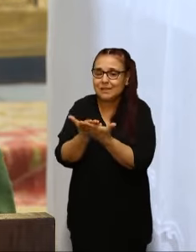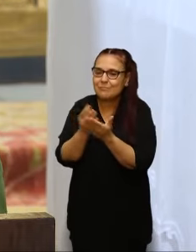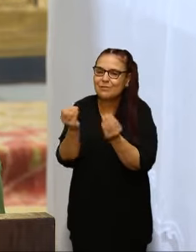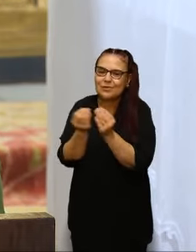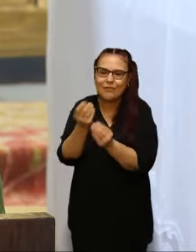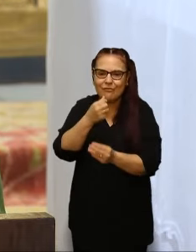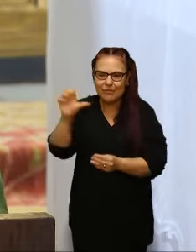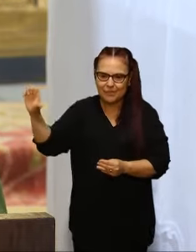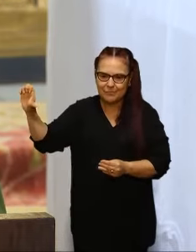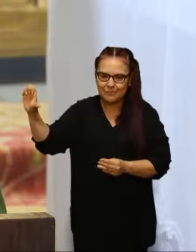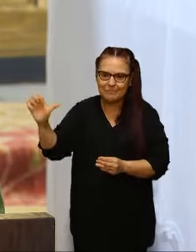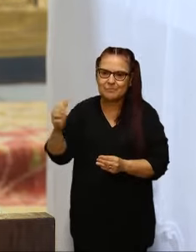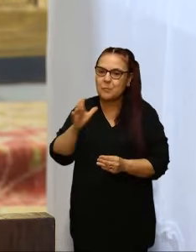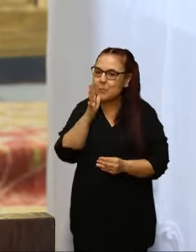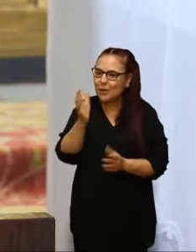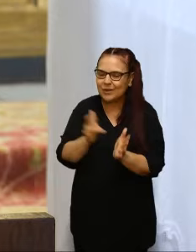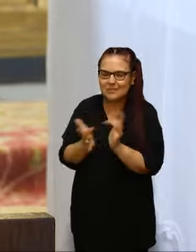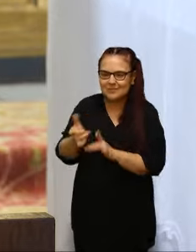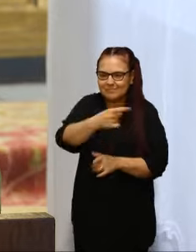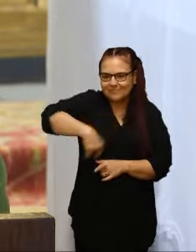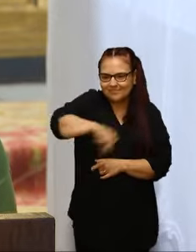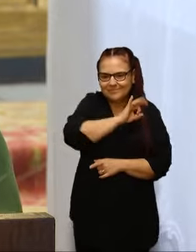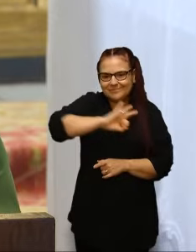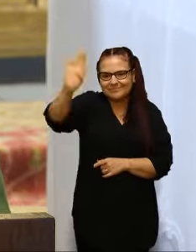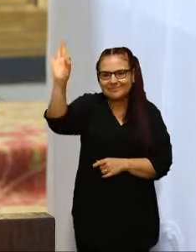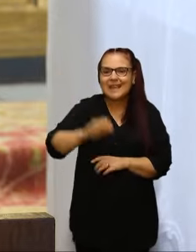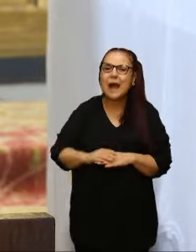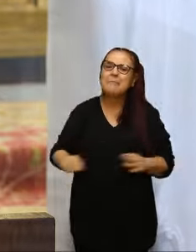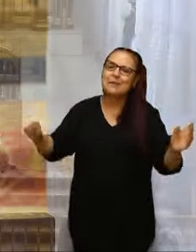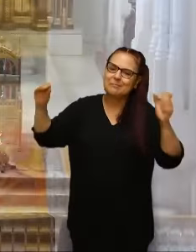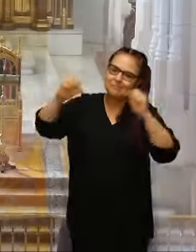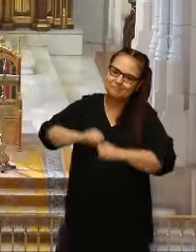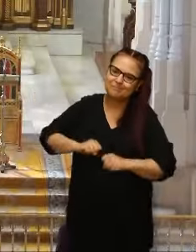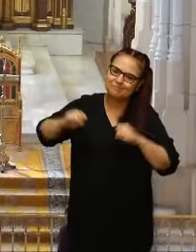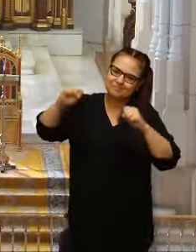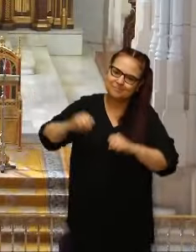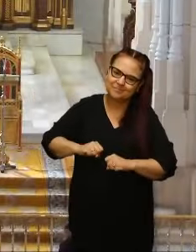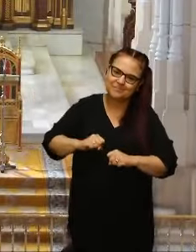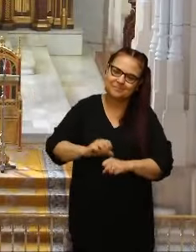fe. Por Jesucristo nuestro Señor.